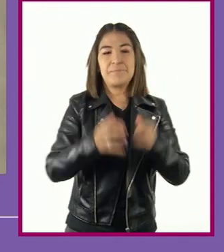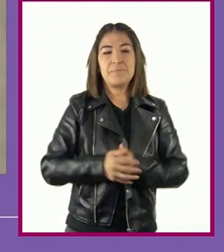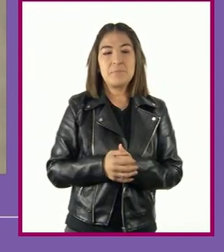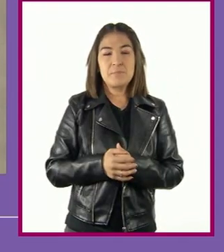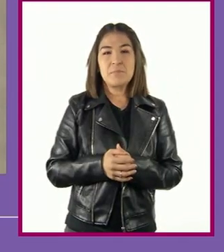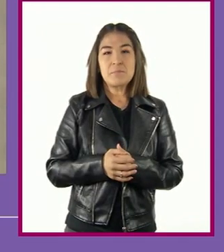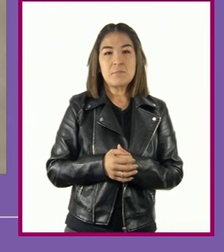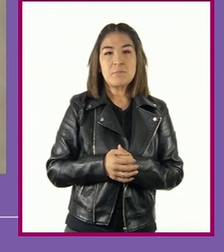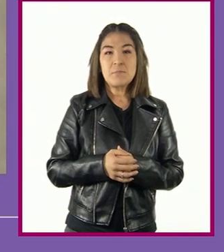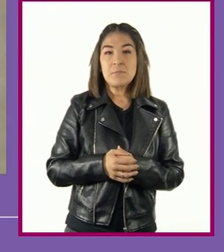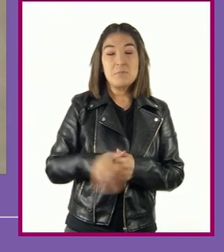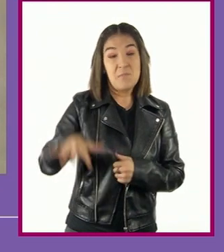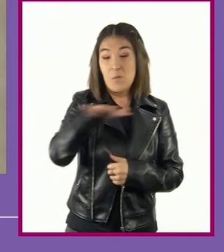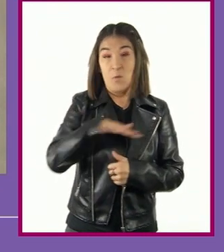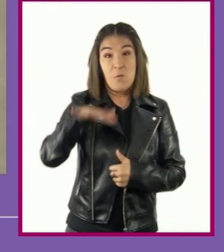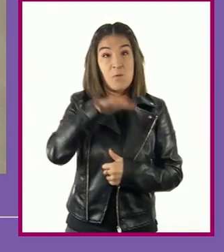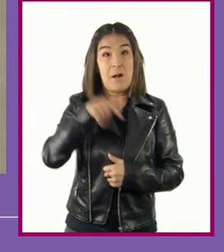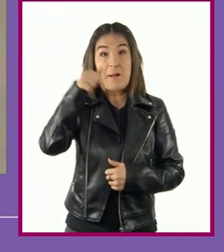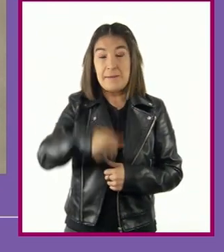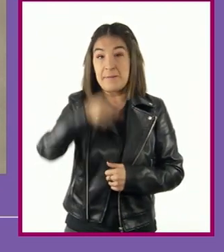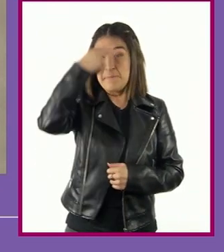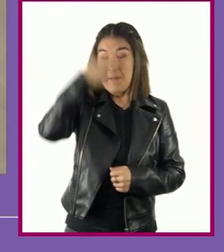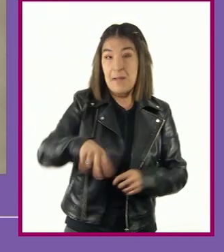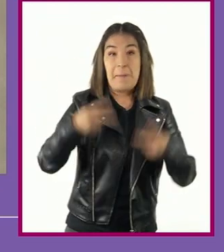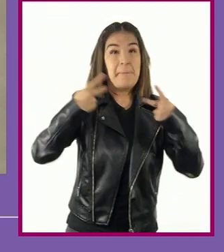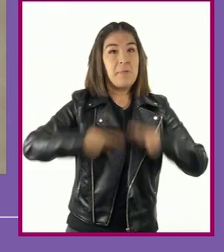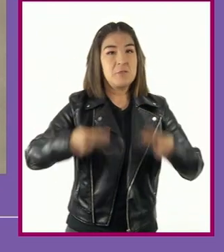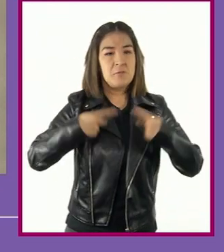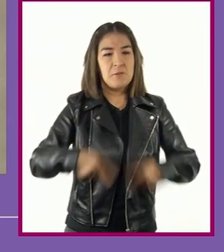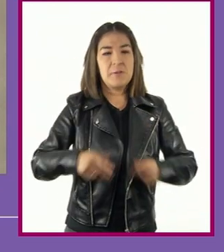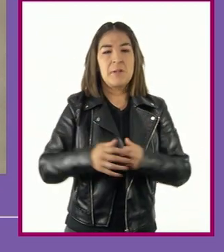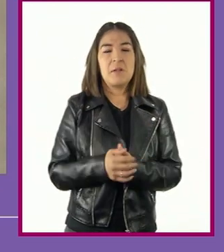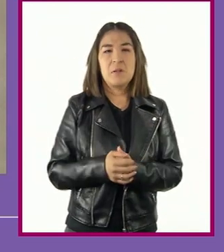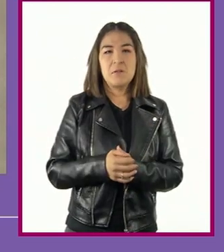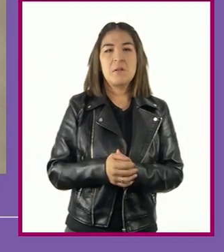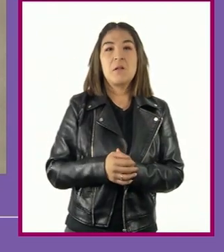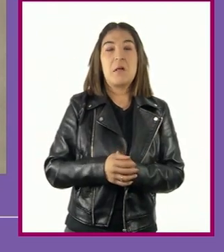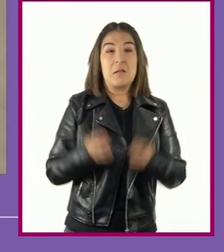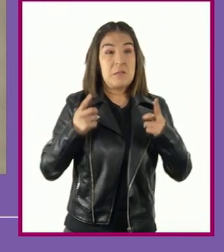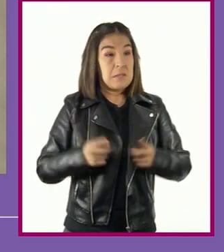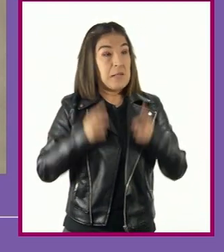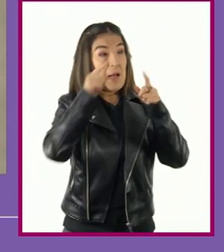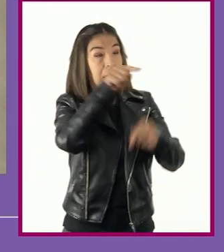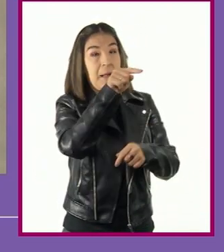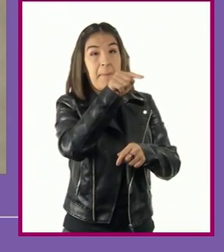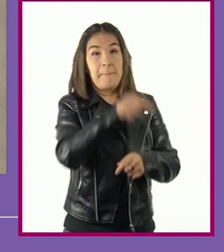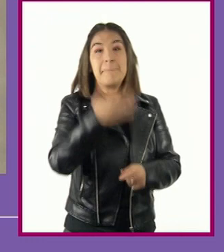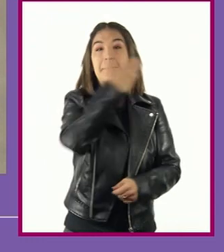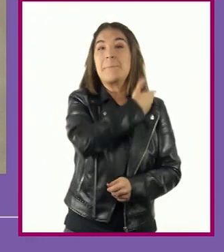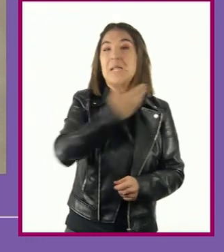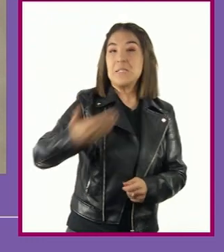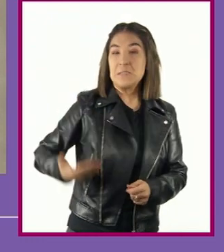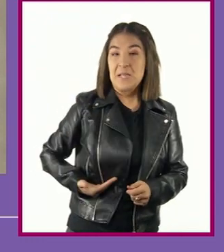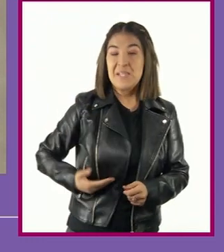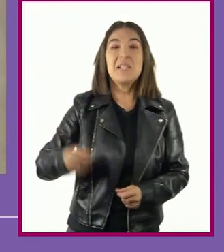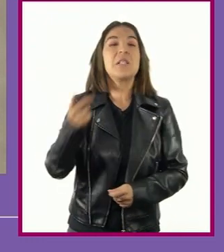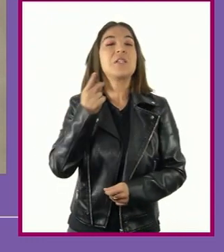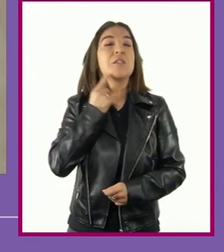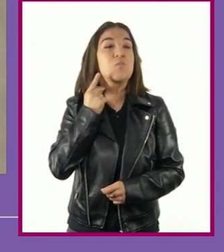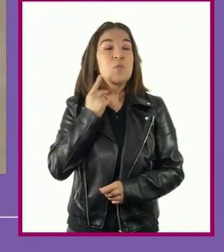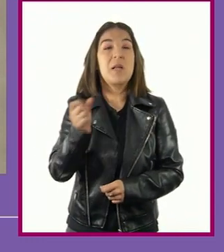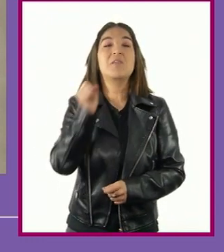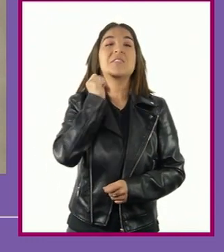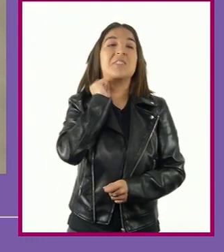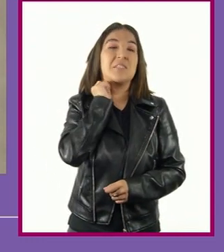como mexicanos y mexicanas, le damos a presidente, diputados,